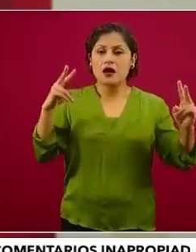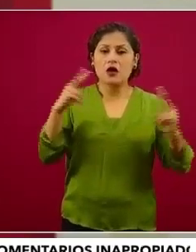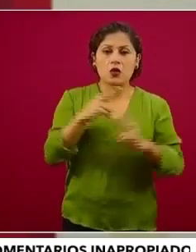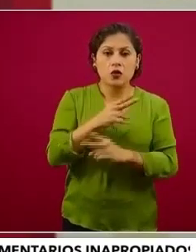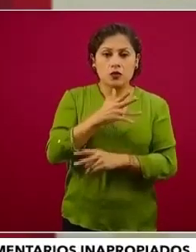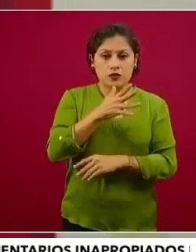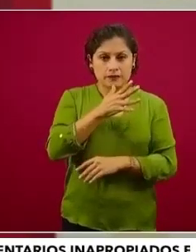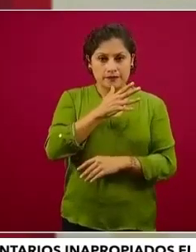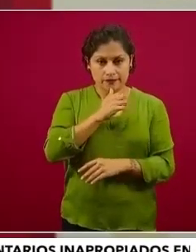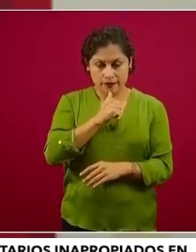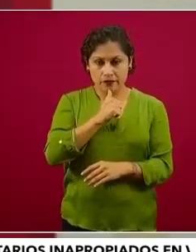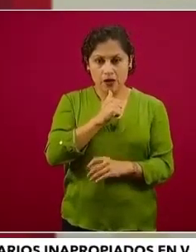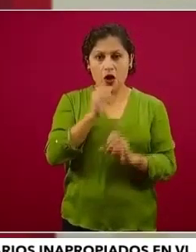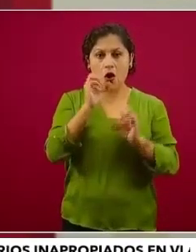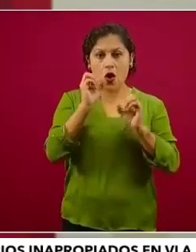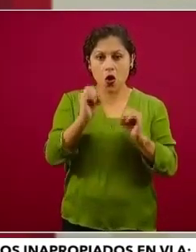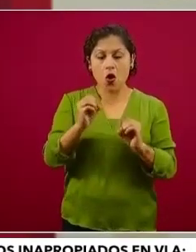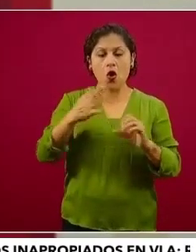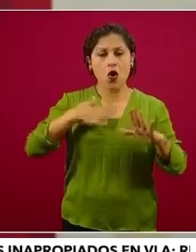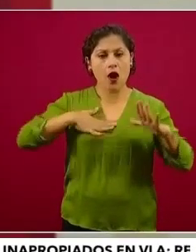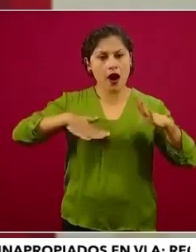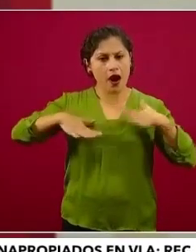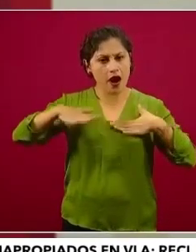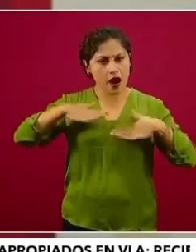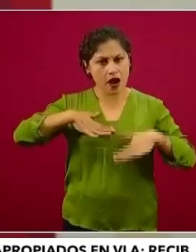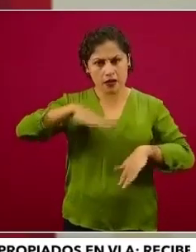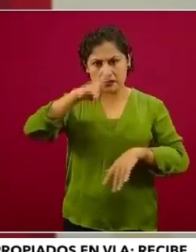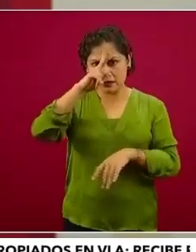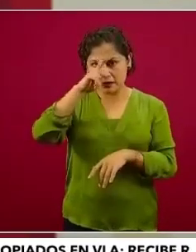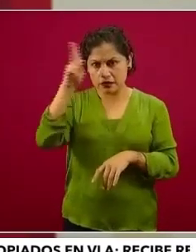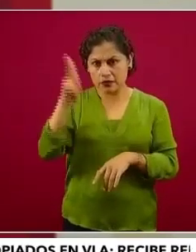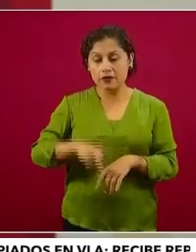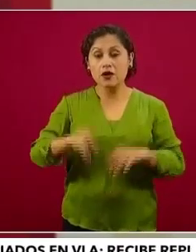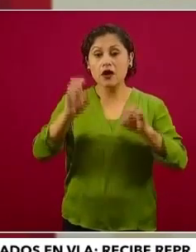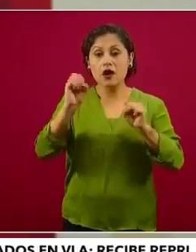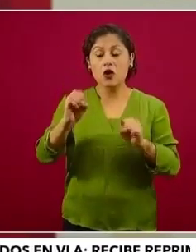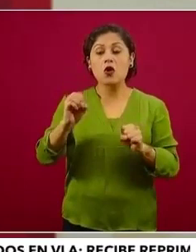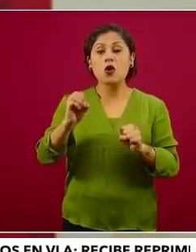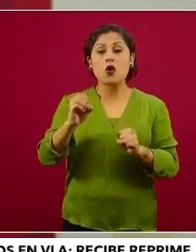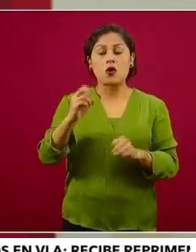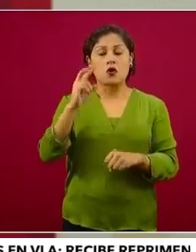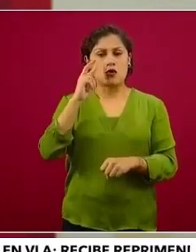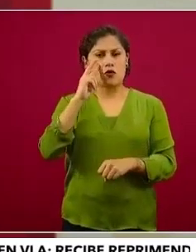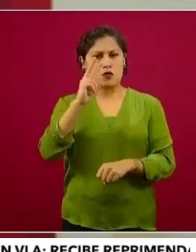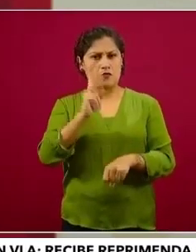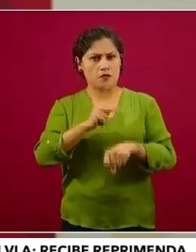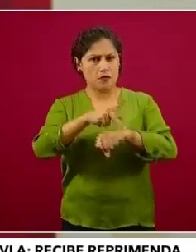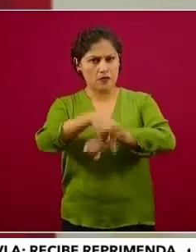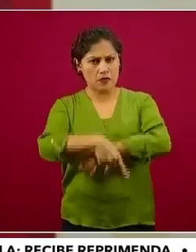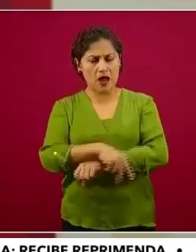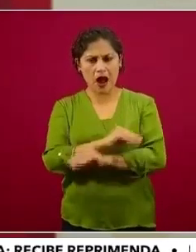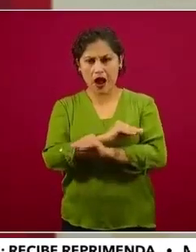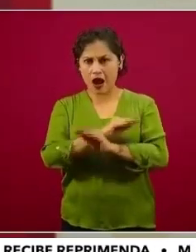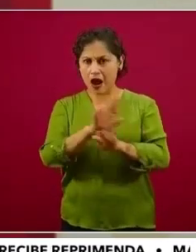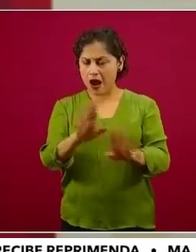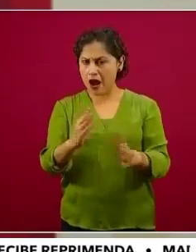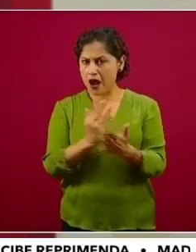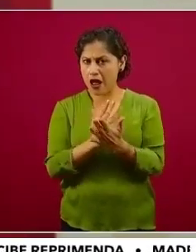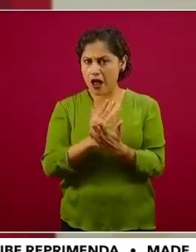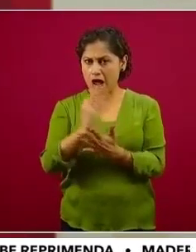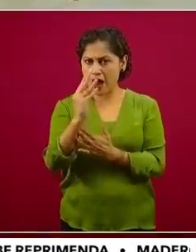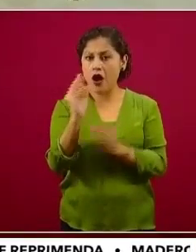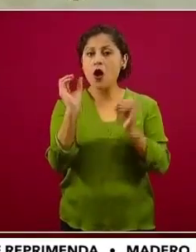se sientan cada vez más fatigadas o se aprecie que están pálidas o de una coloración oscura, al contrario, de la